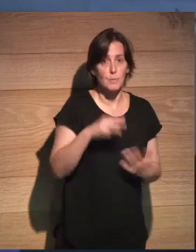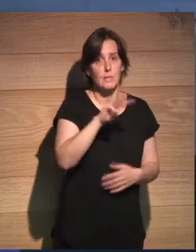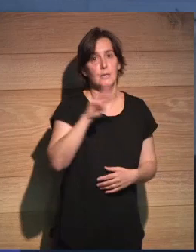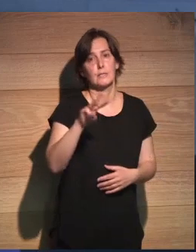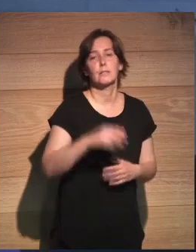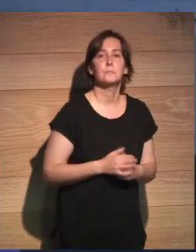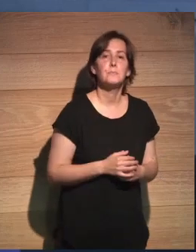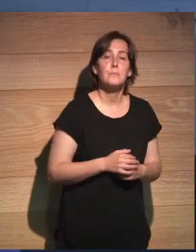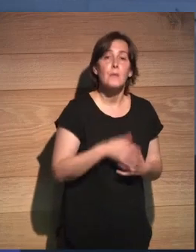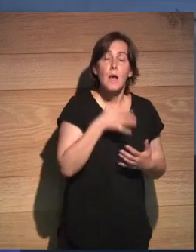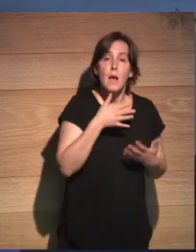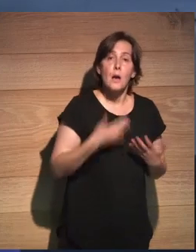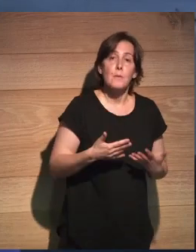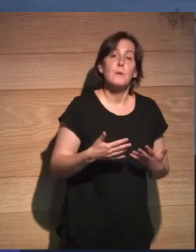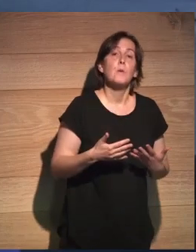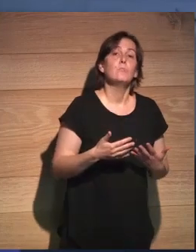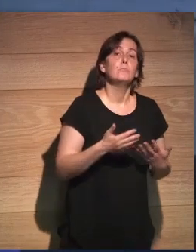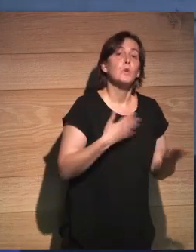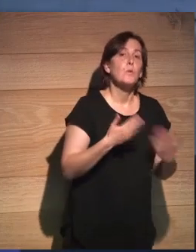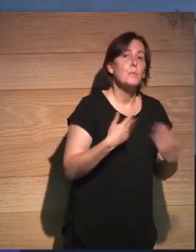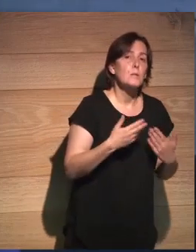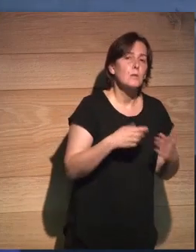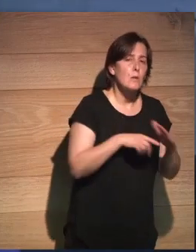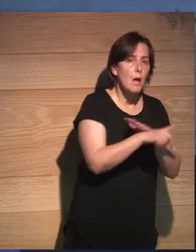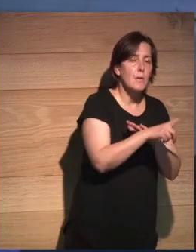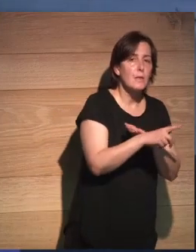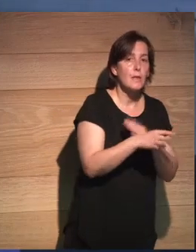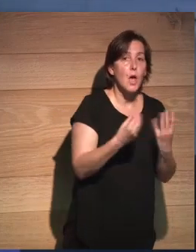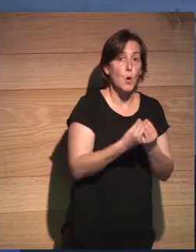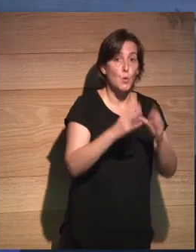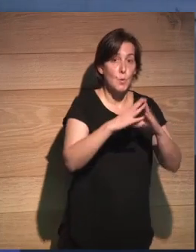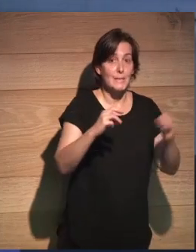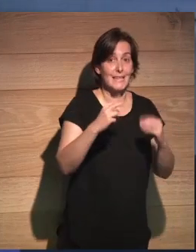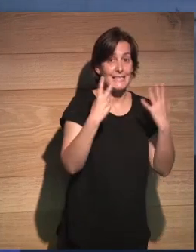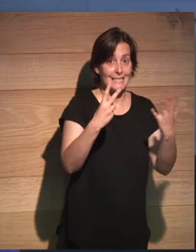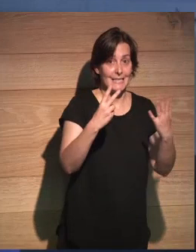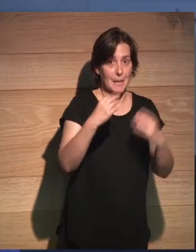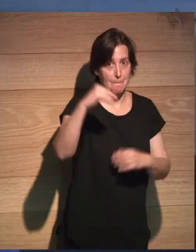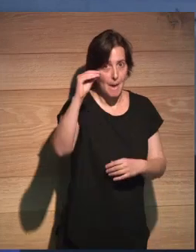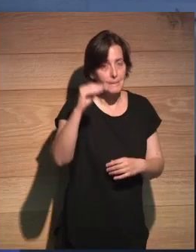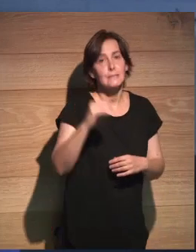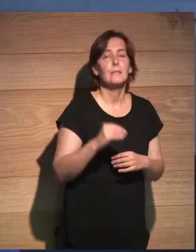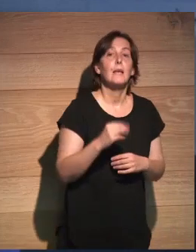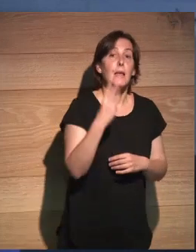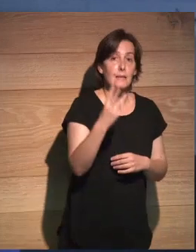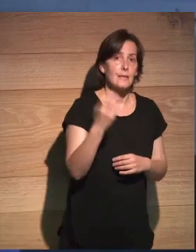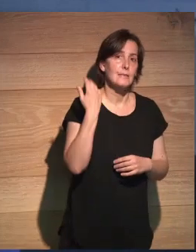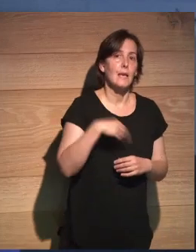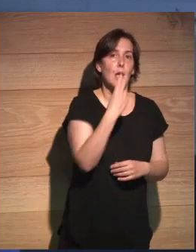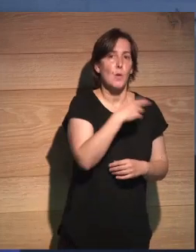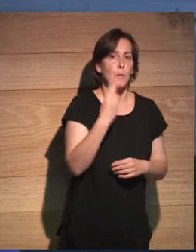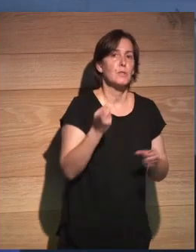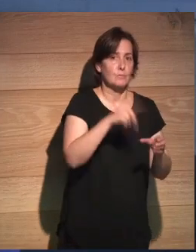33. Y estamos en conversaciones avanzadas con otras 7 universidades, 3 de las cuales ya se han